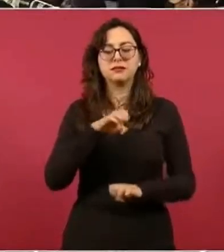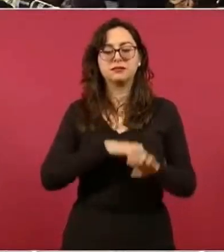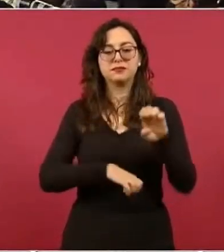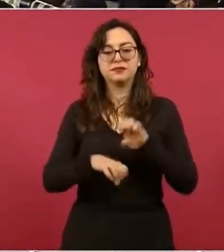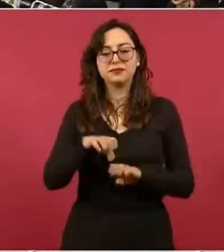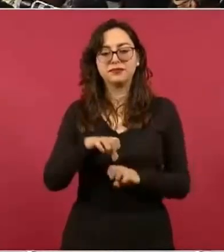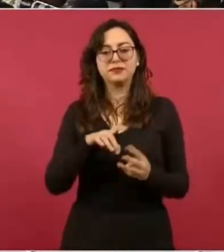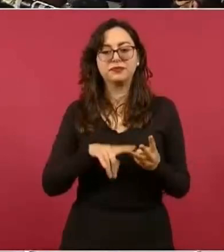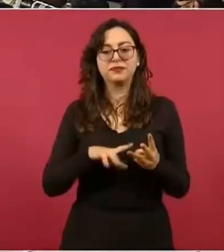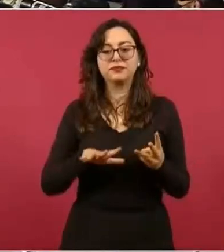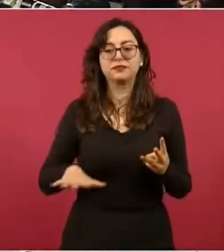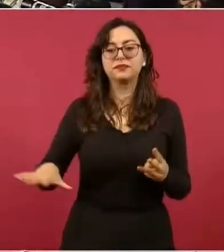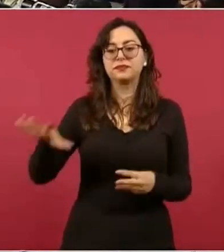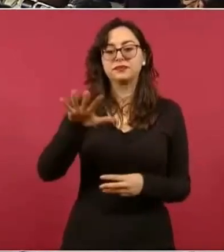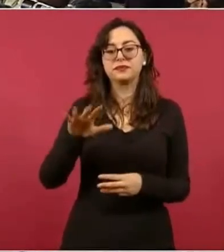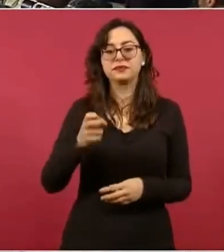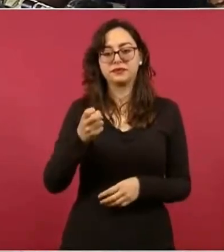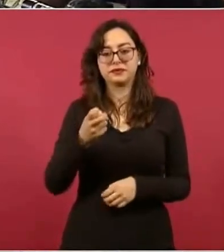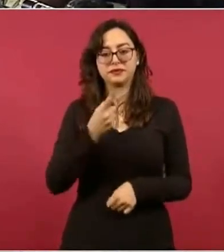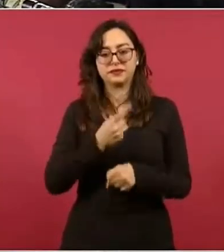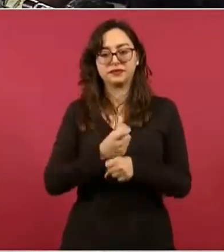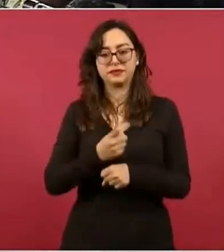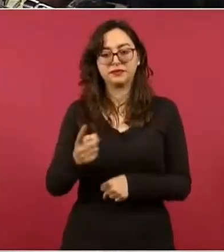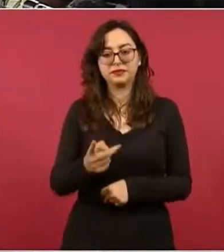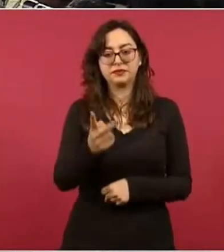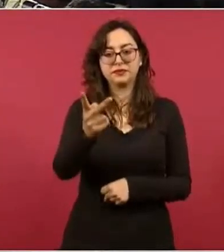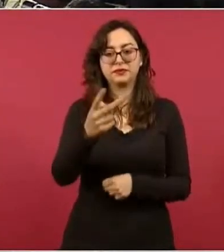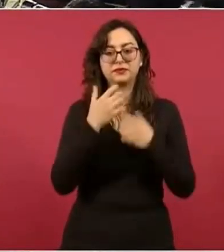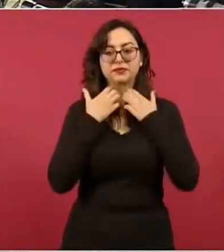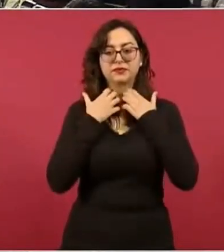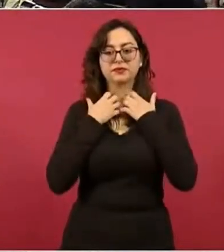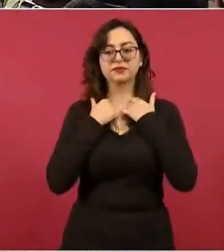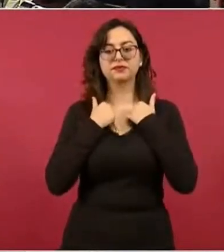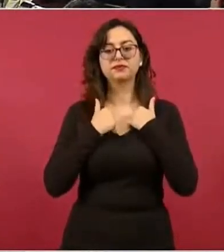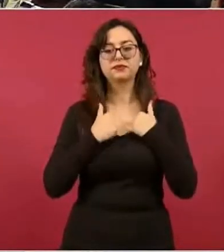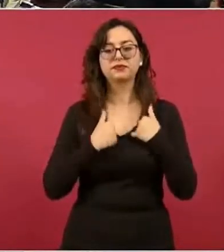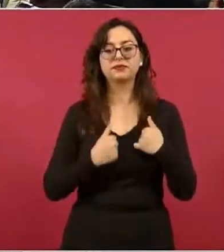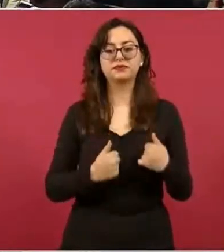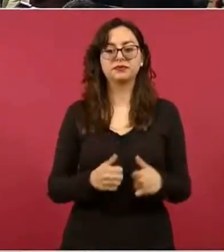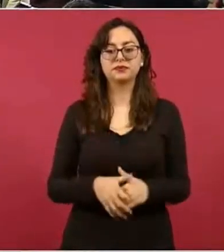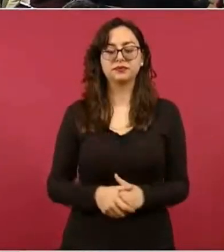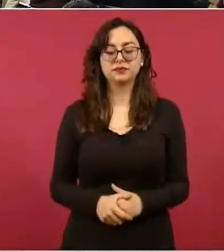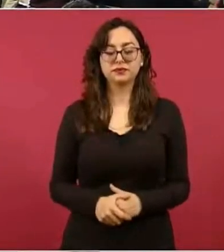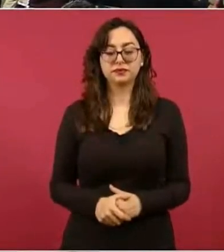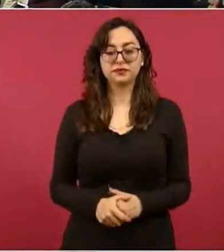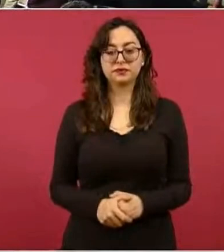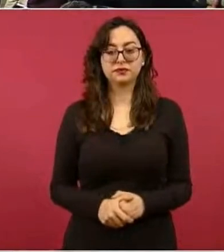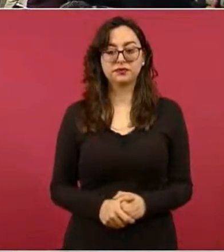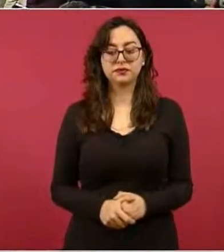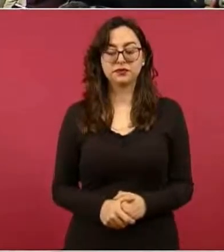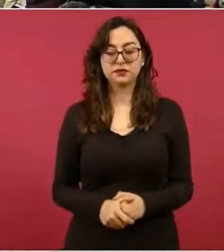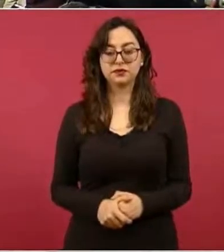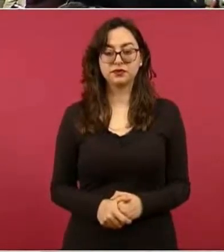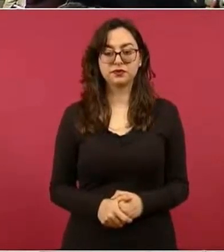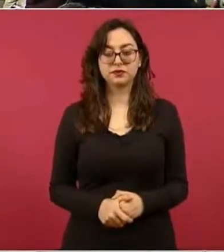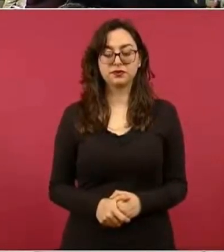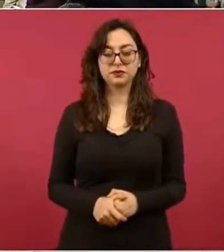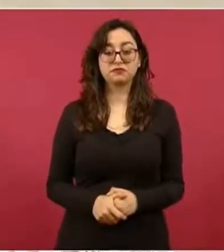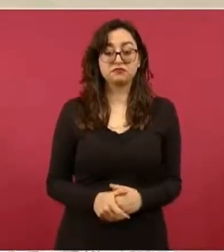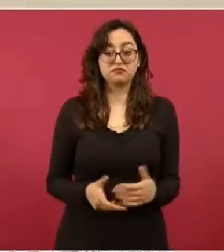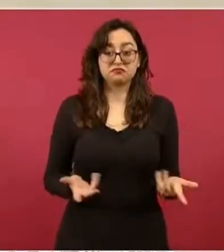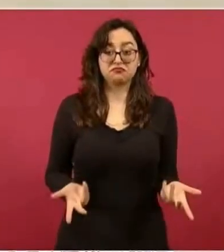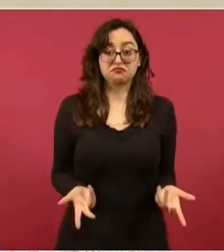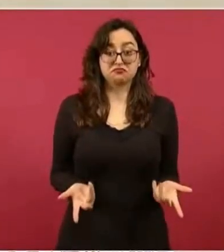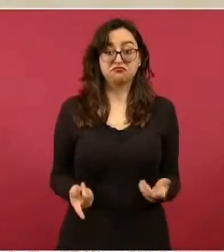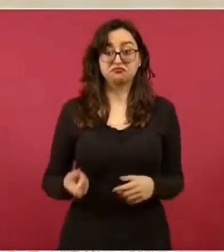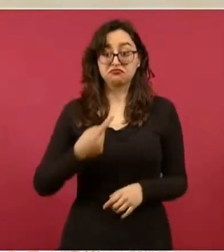a la sociedad en sí presidente esa sería mi primera pregunta es que nosotros tenemos una alianza con el